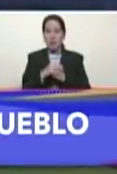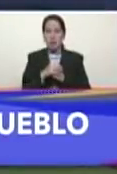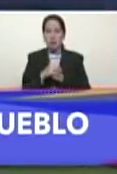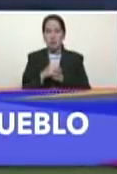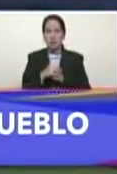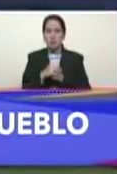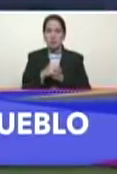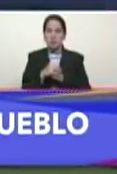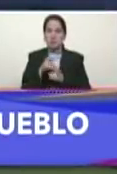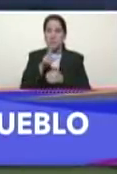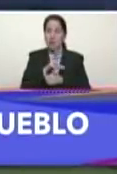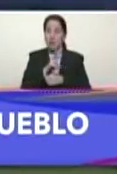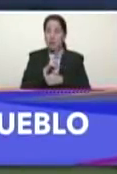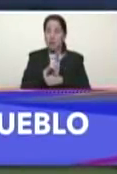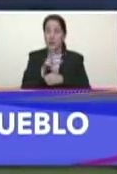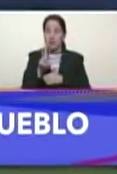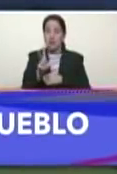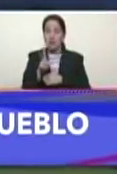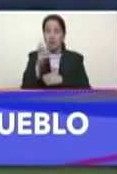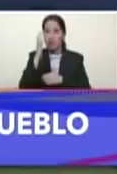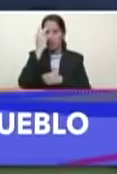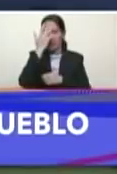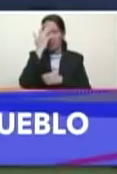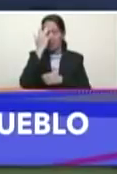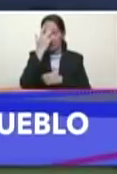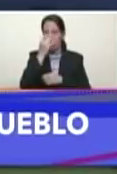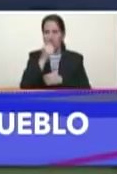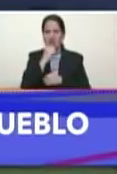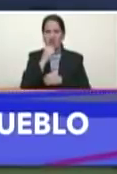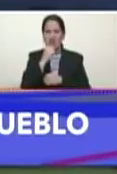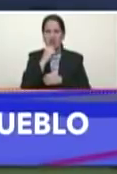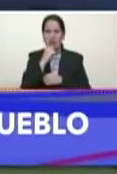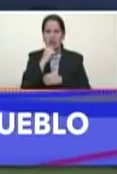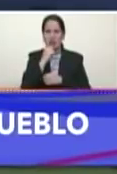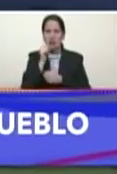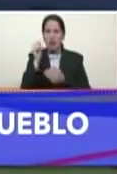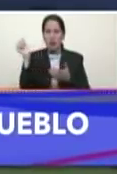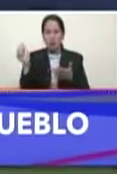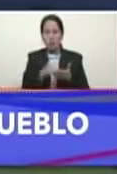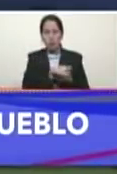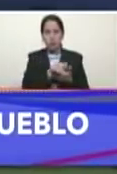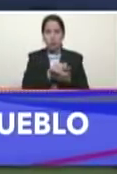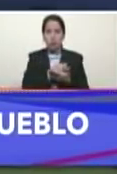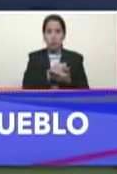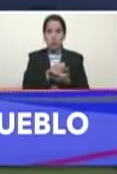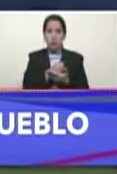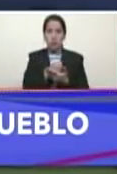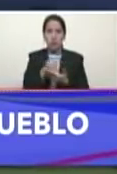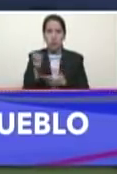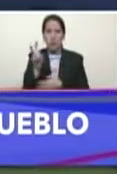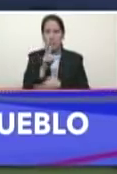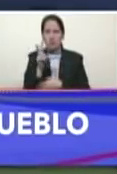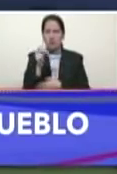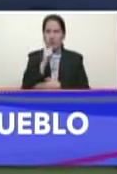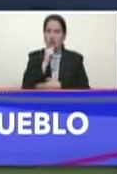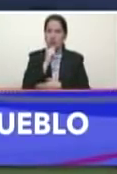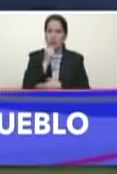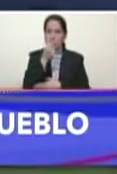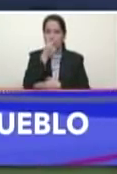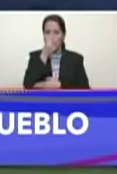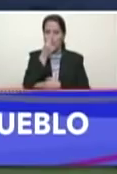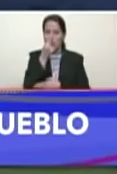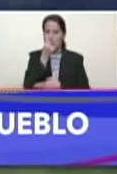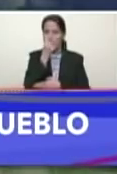El 23 de febrero, ¿quién fue que pretendió violar la soberanía de Venezuela? No fue Iván Duque, desde